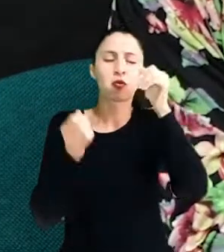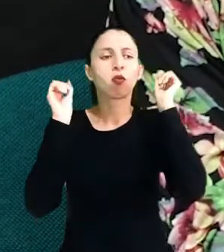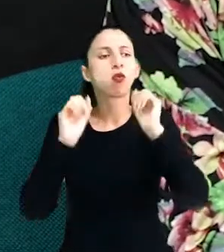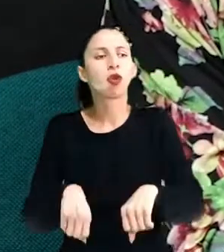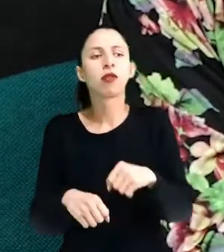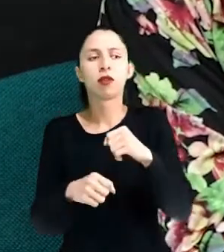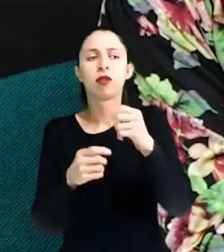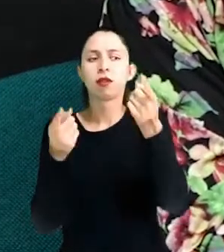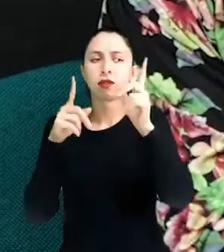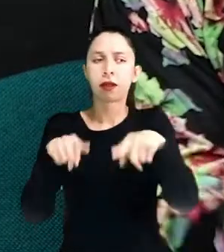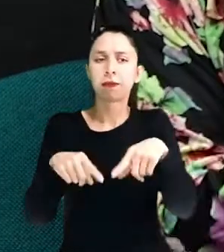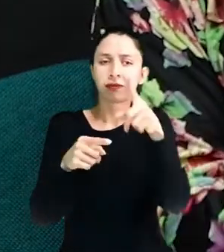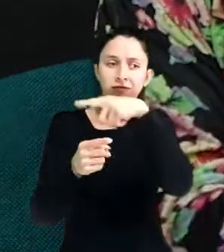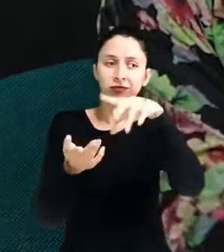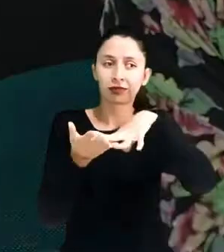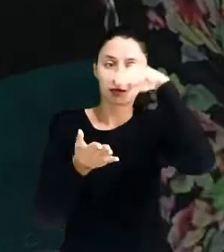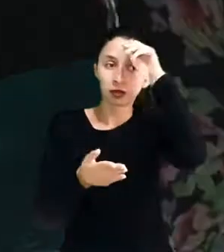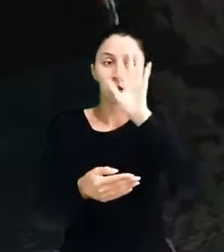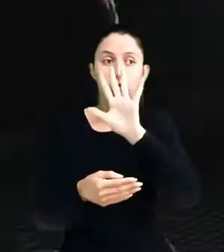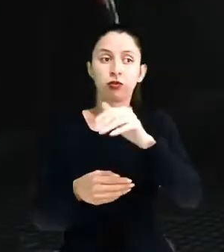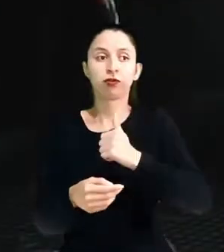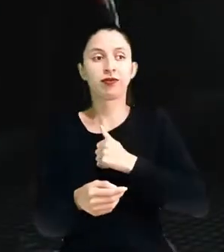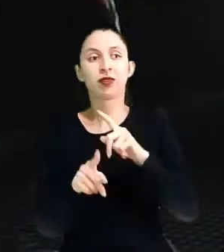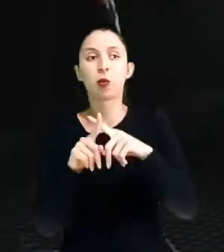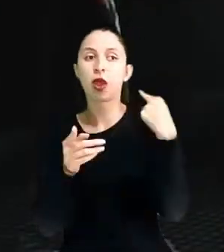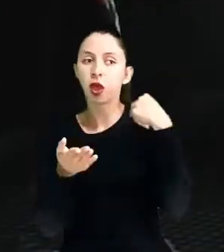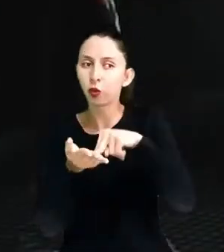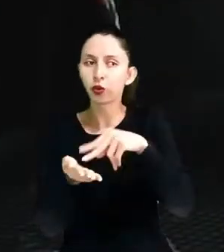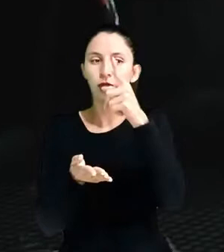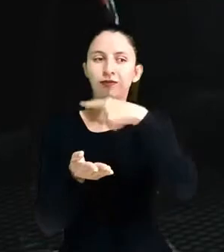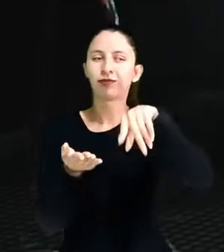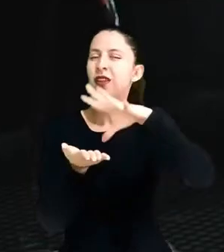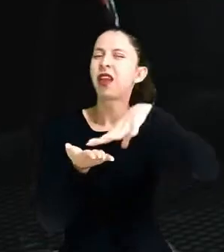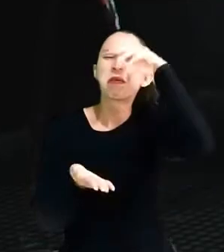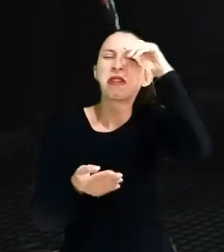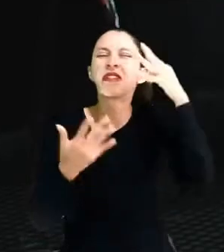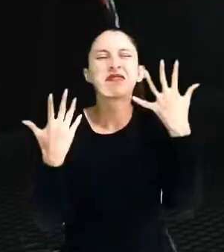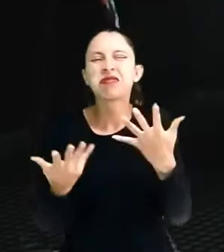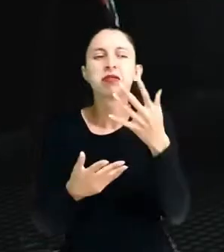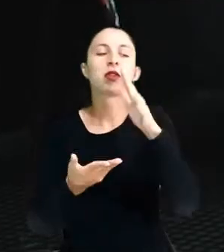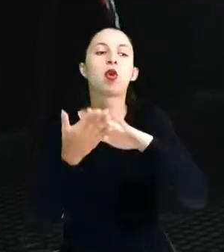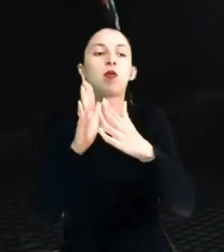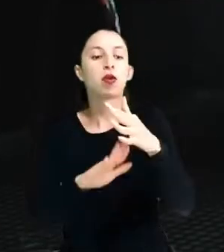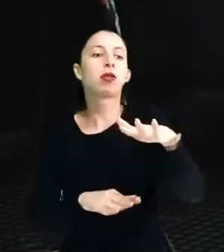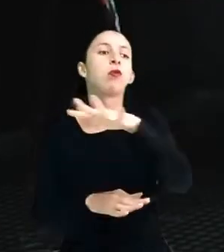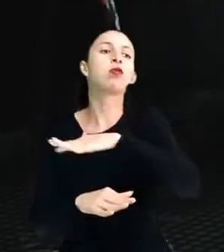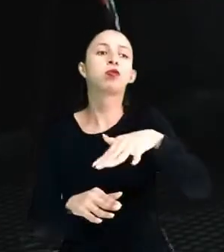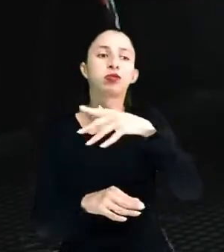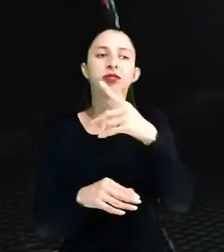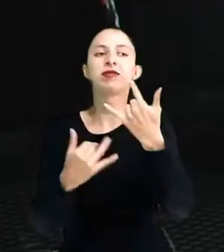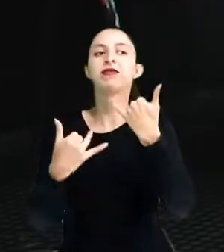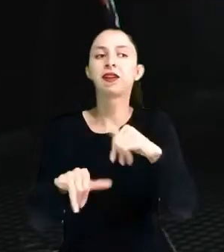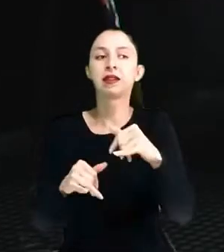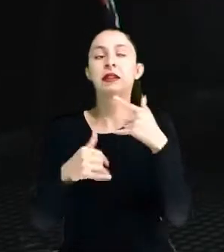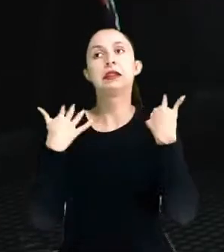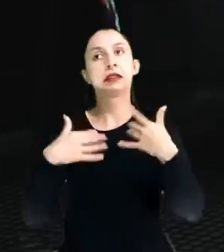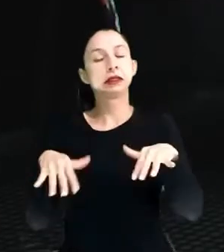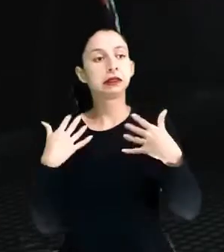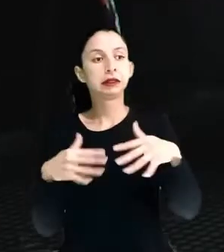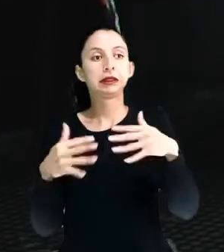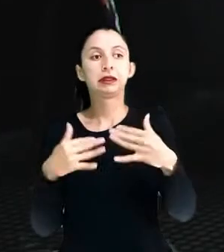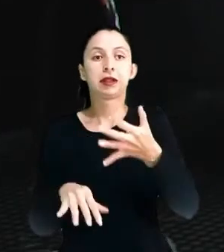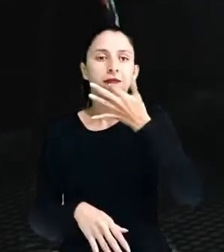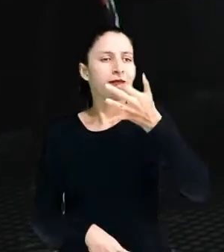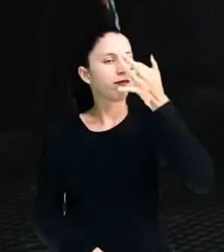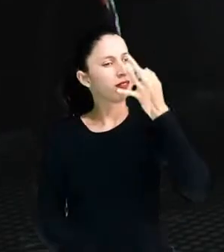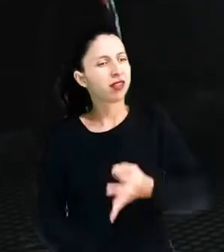como autora, como escritora. ¿Qué aprendizajes, profe, netamente de la comunidad Bastante. Le han logrado transmitir? Sí, correcto. Lo que tú dices es